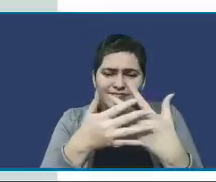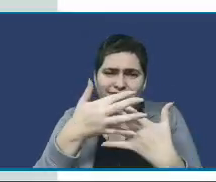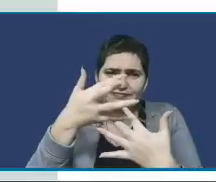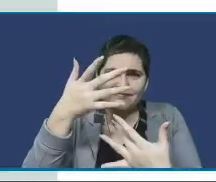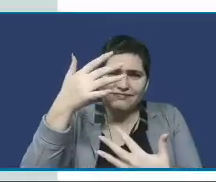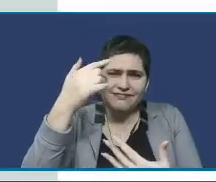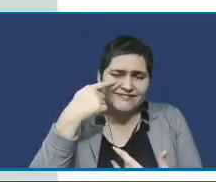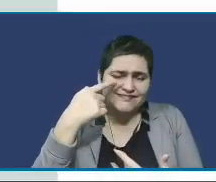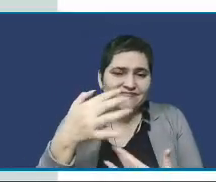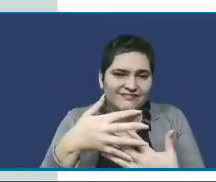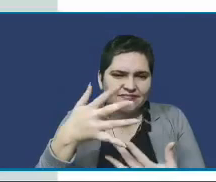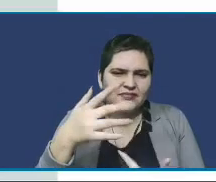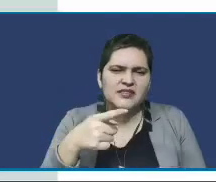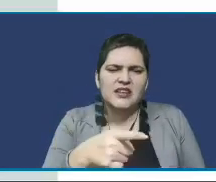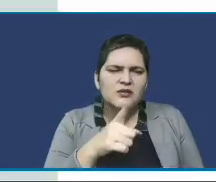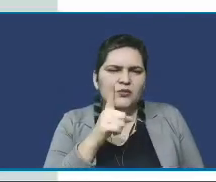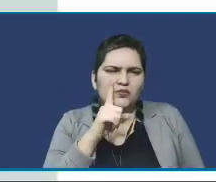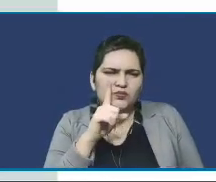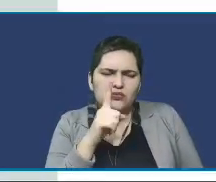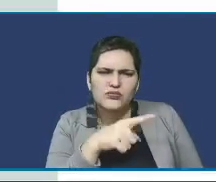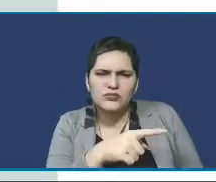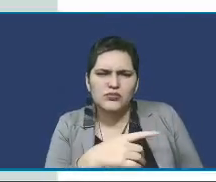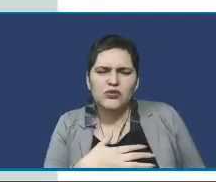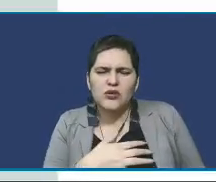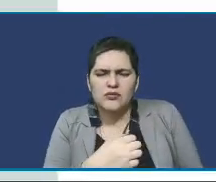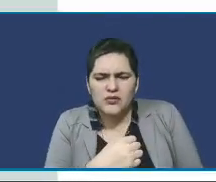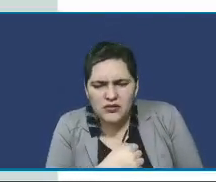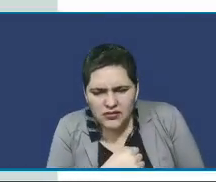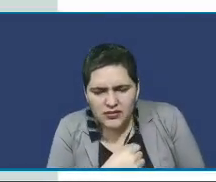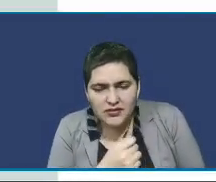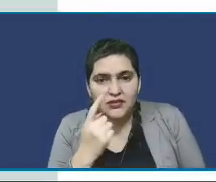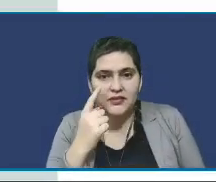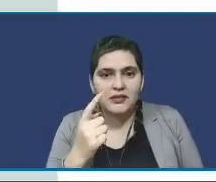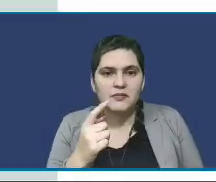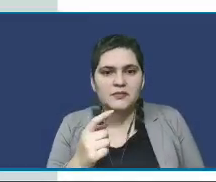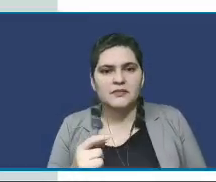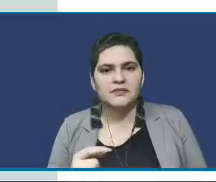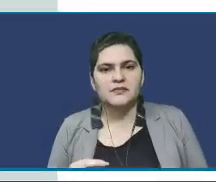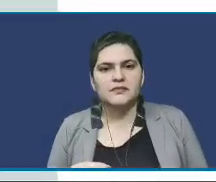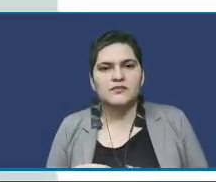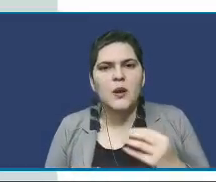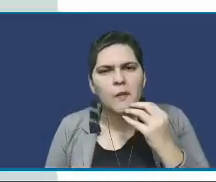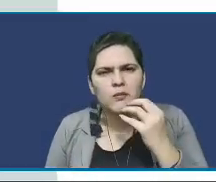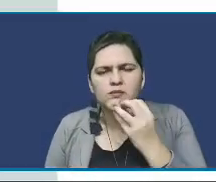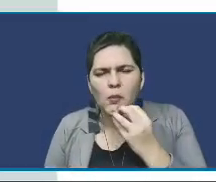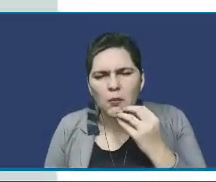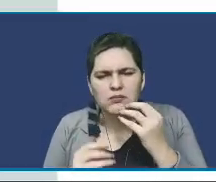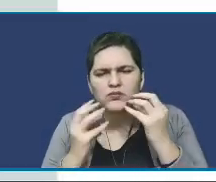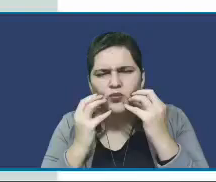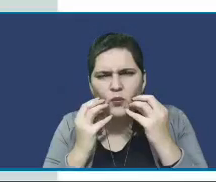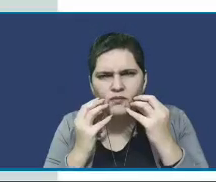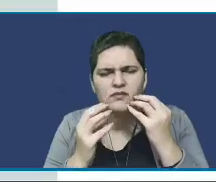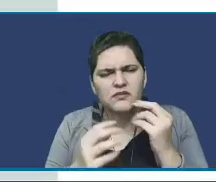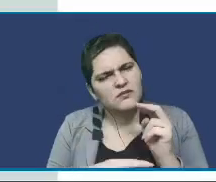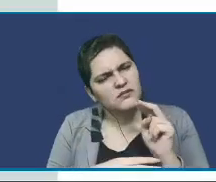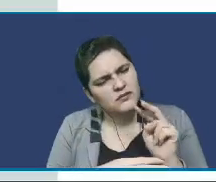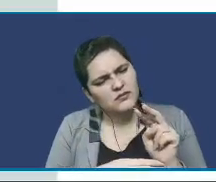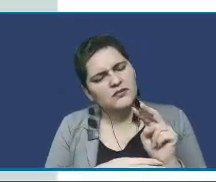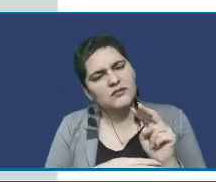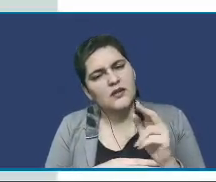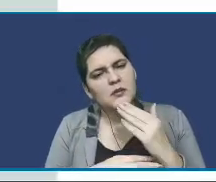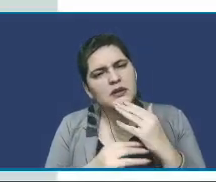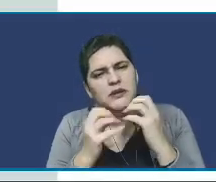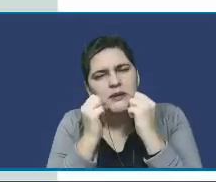alguna molestia digestiva. Entonces empezar a rumiar permanentemente, estar como que estoy masticando y tragando, apretar los